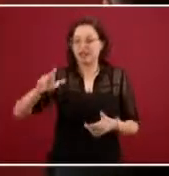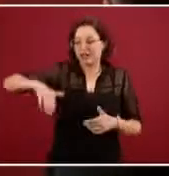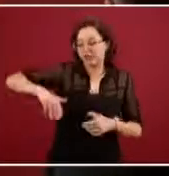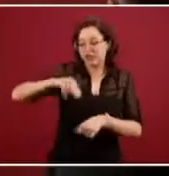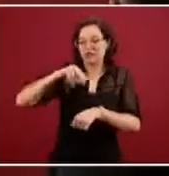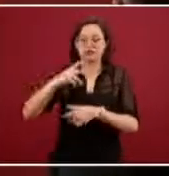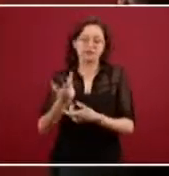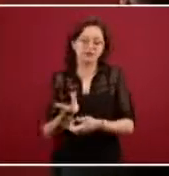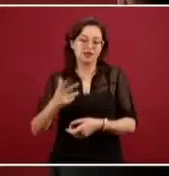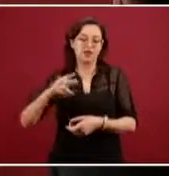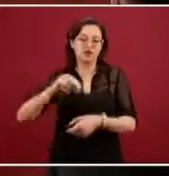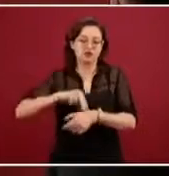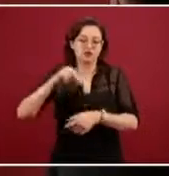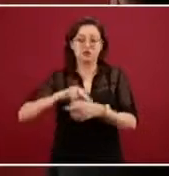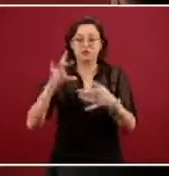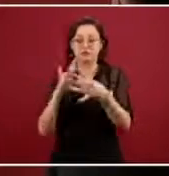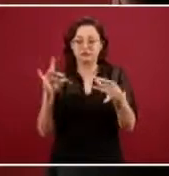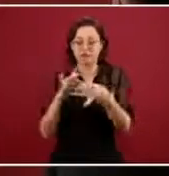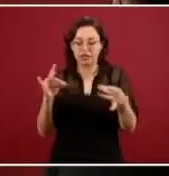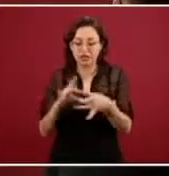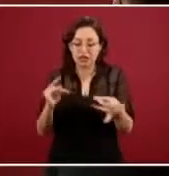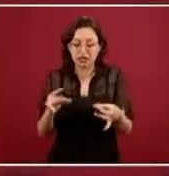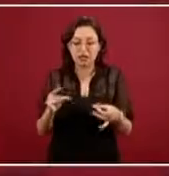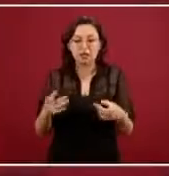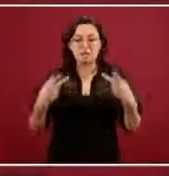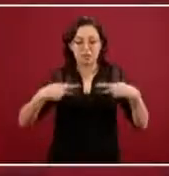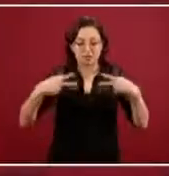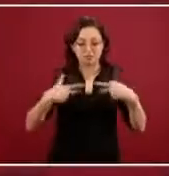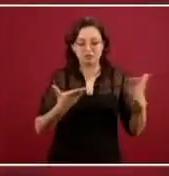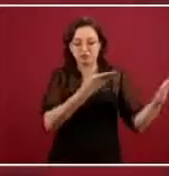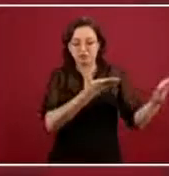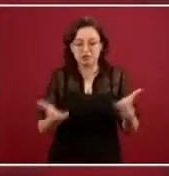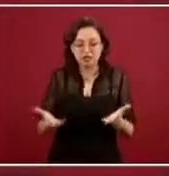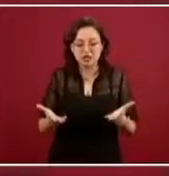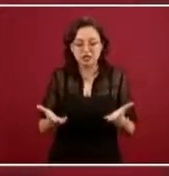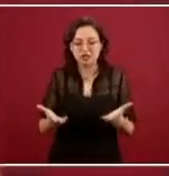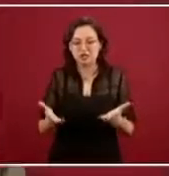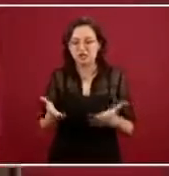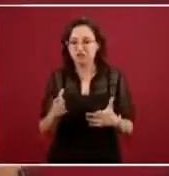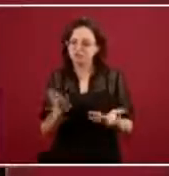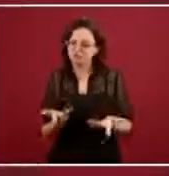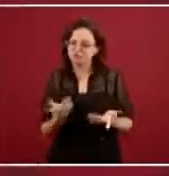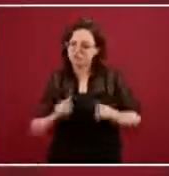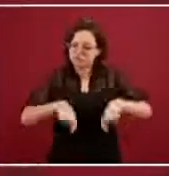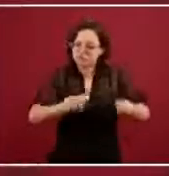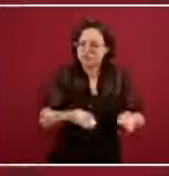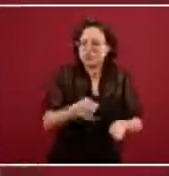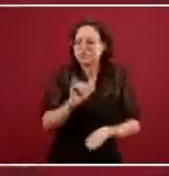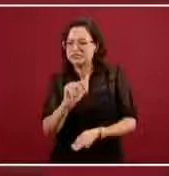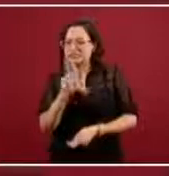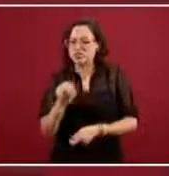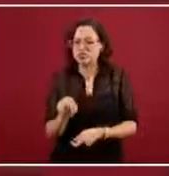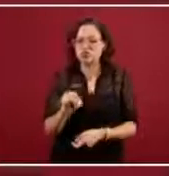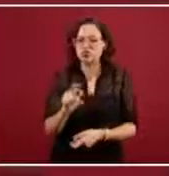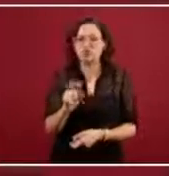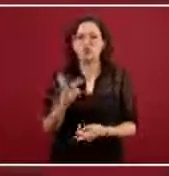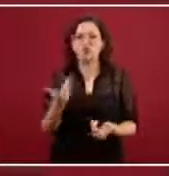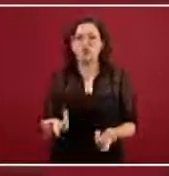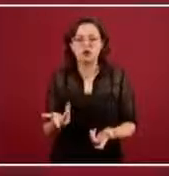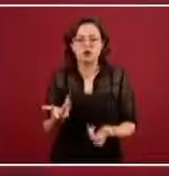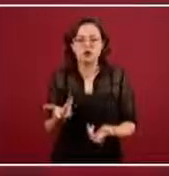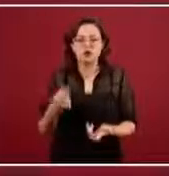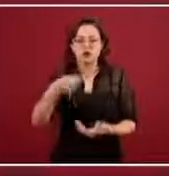toma de decisiones en el momento de la asignación de recursos críticos, el concepto general de triage implica